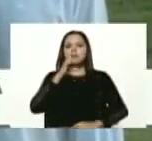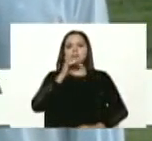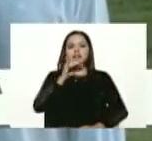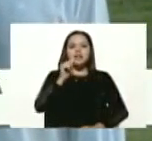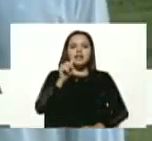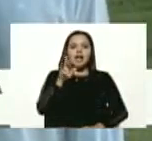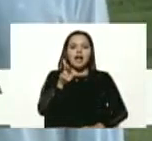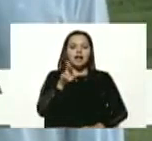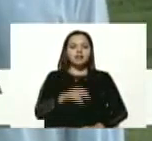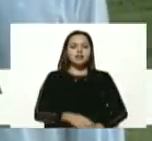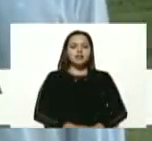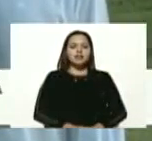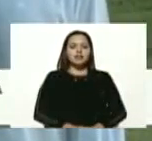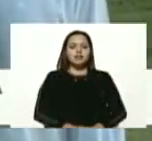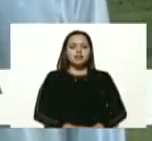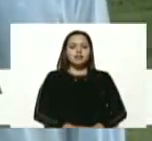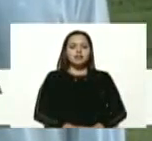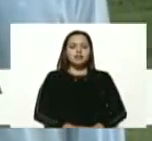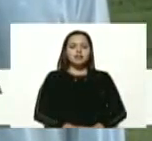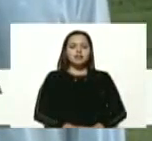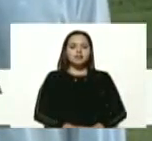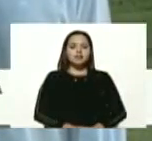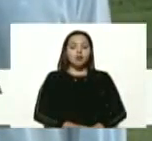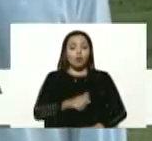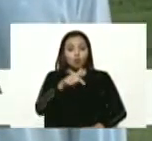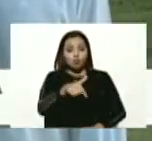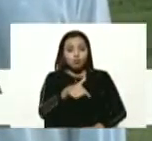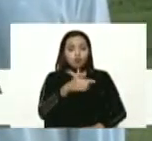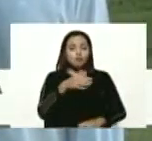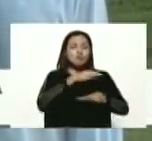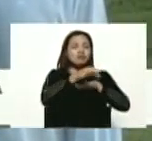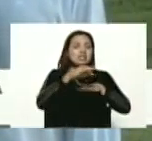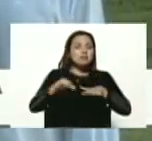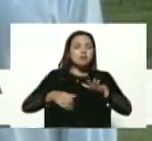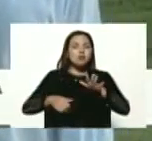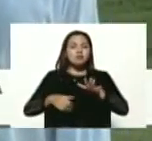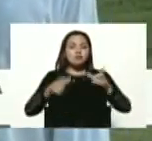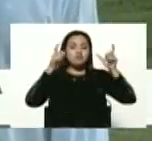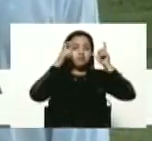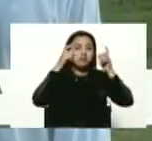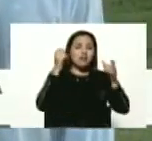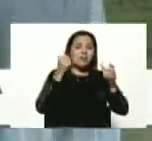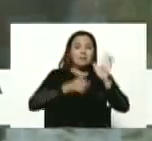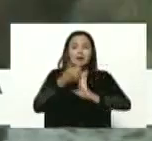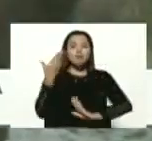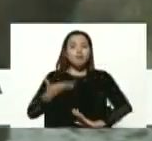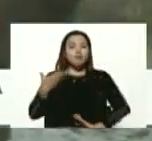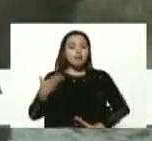de nuestros municipios pecuarios de mayor valor productivo,